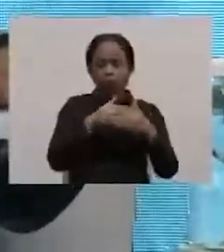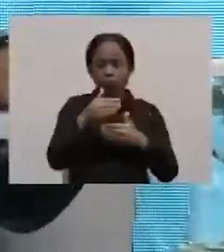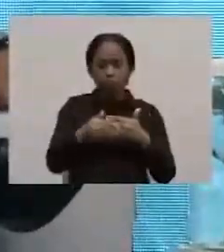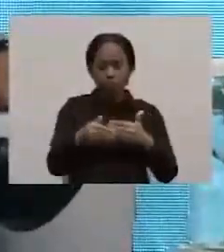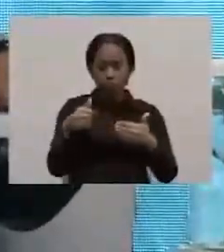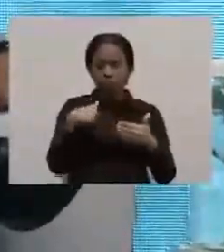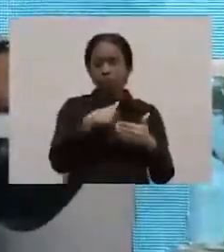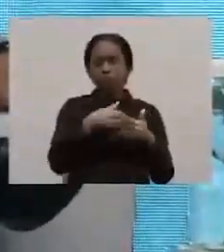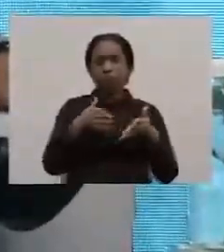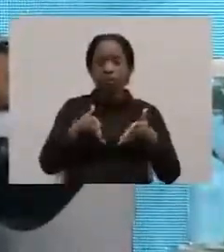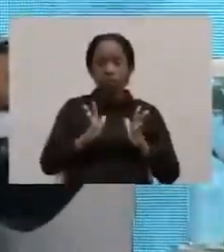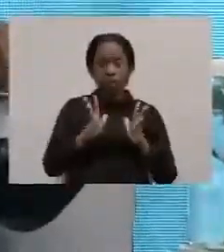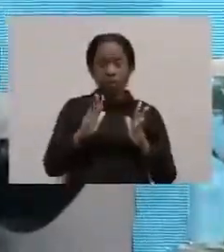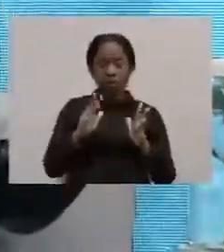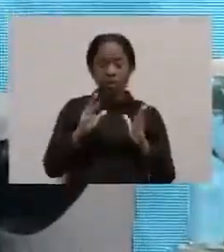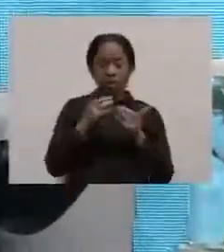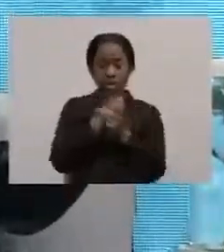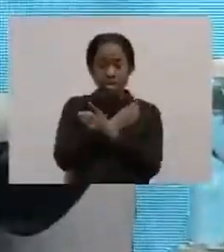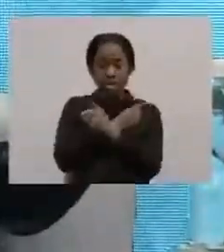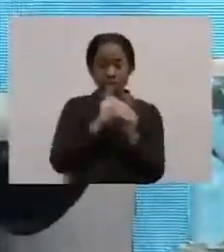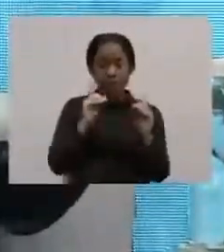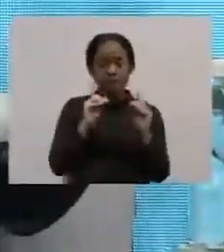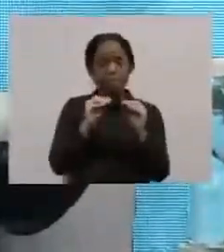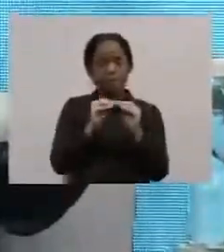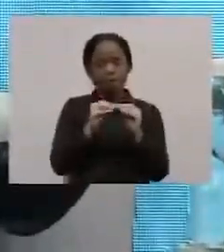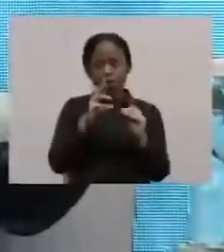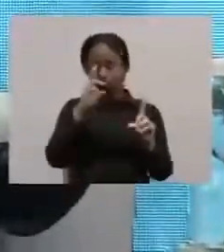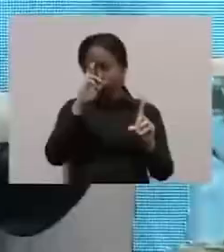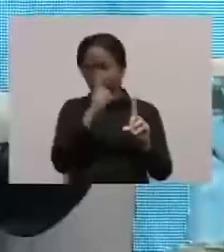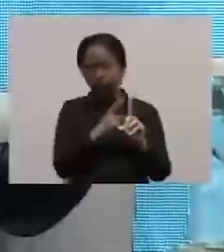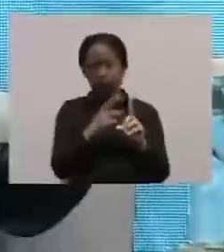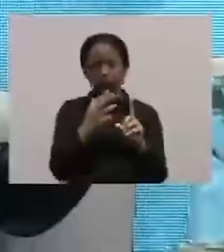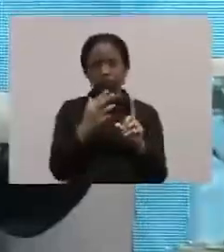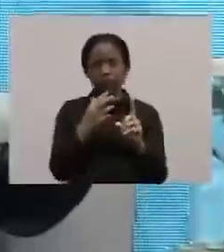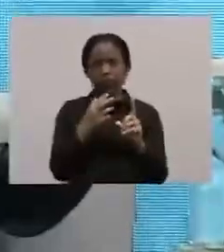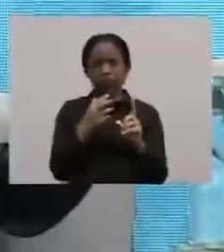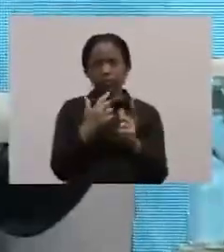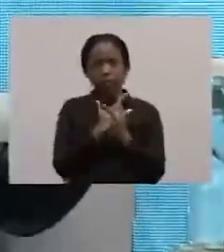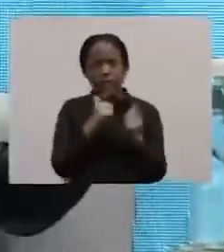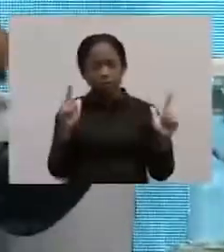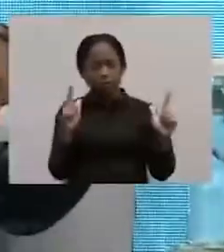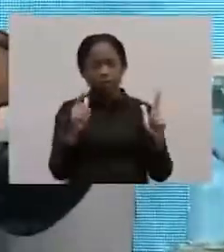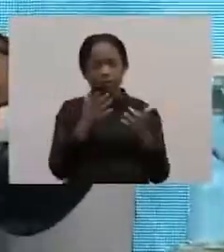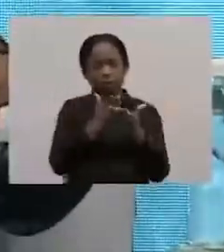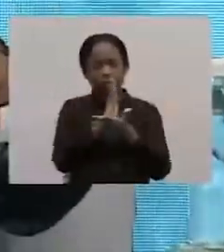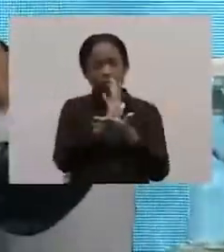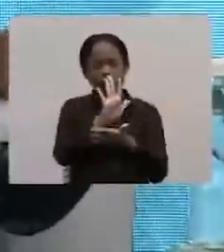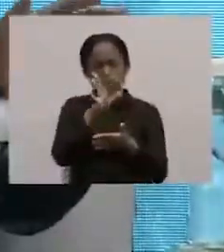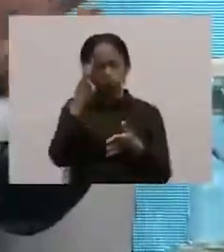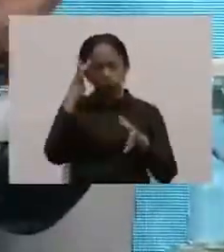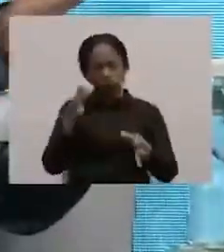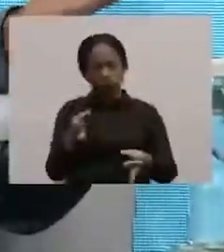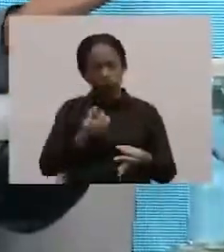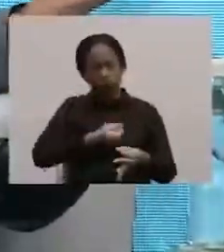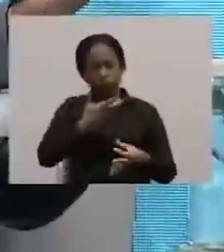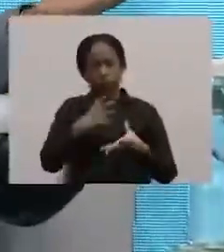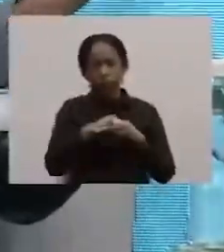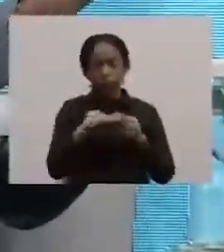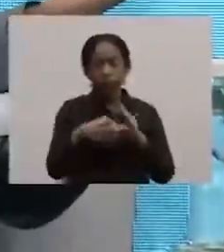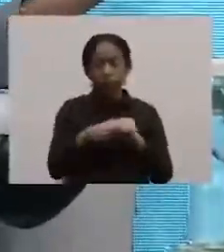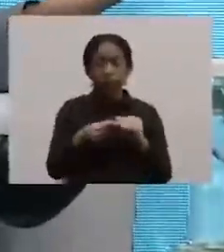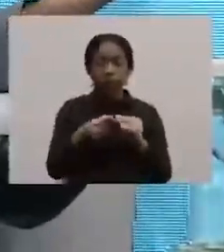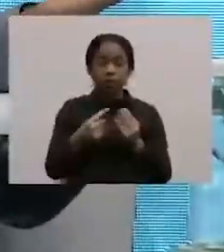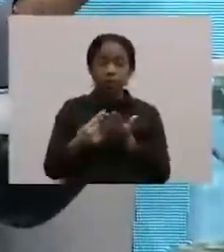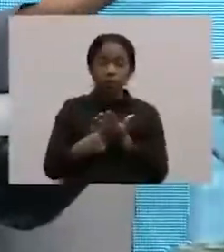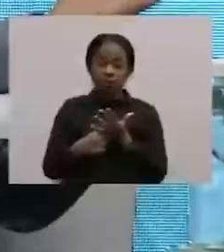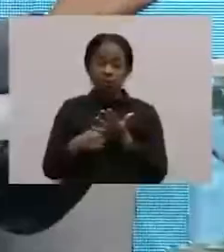que nos permita que nuestra democracia se madure respetando derechos fundamentales como el de la libertad de expresión. Hay un asunto que es el temor, señores,